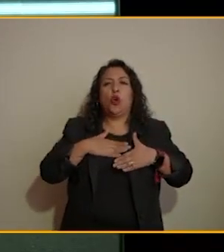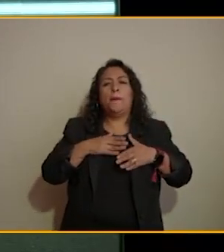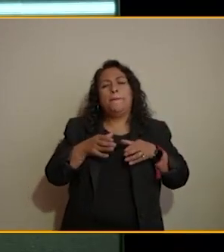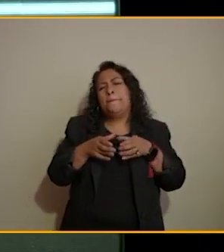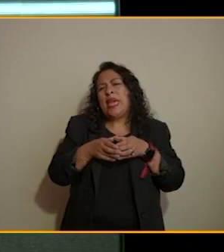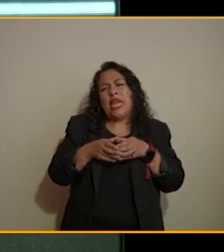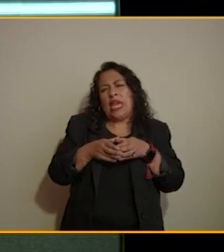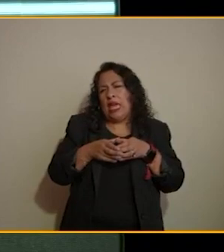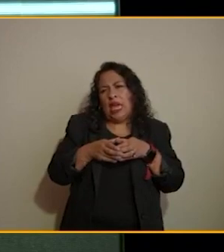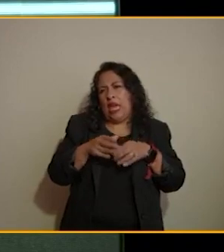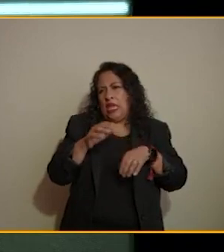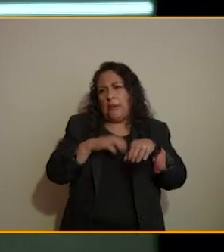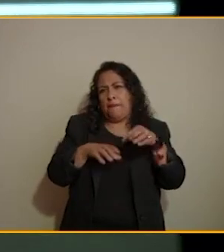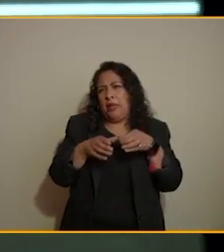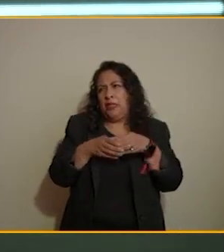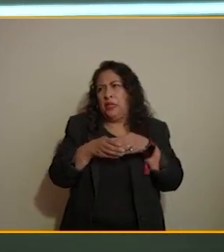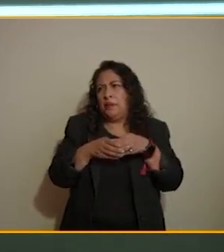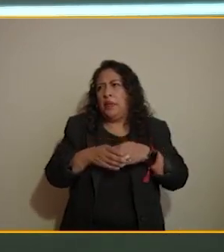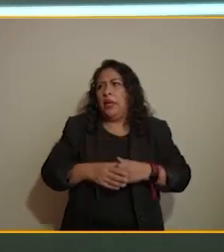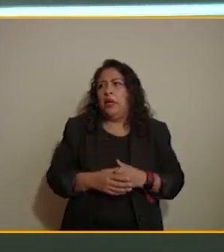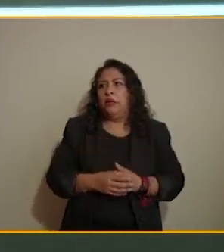pequeños empresarios?